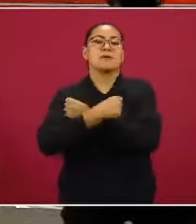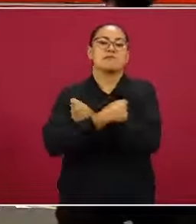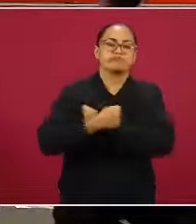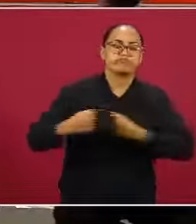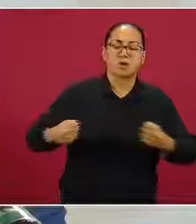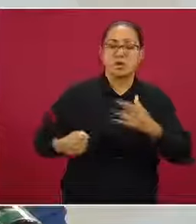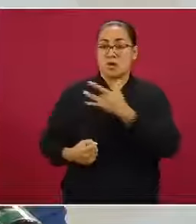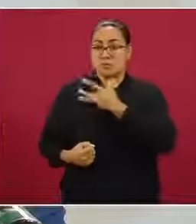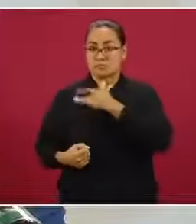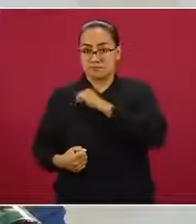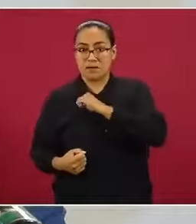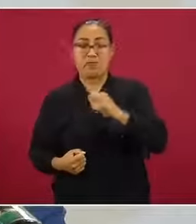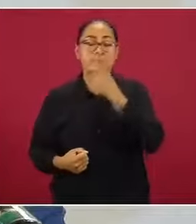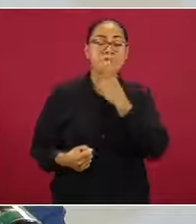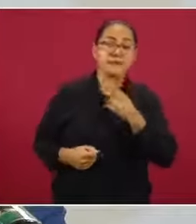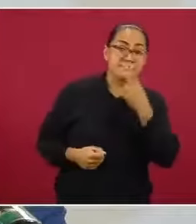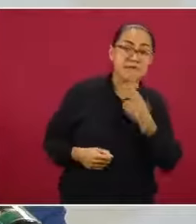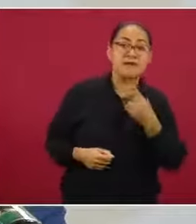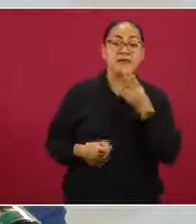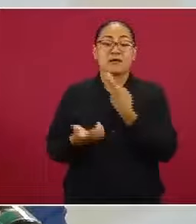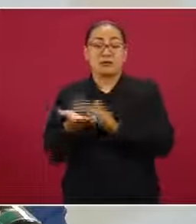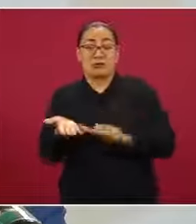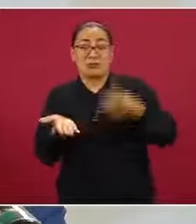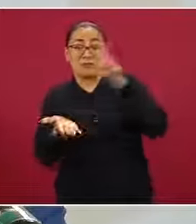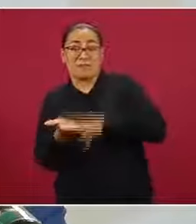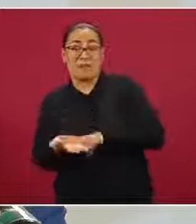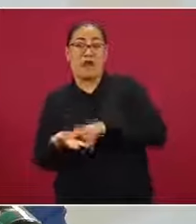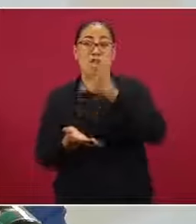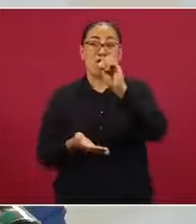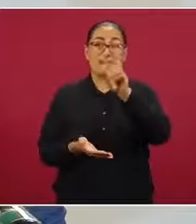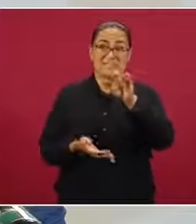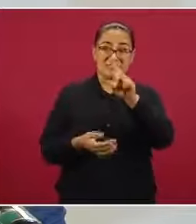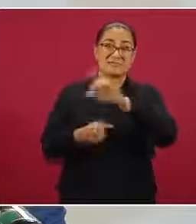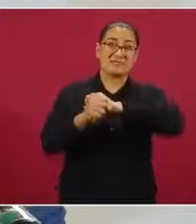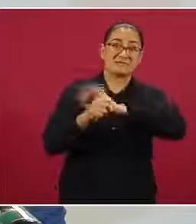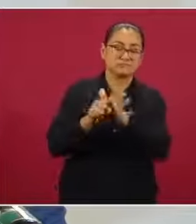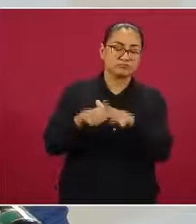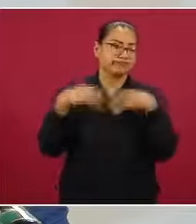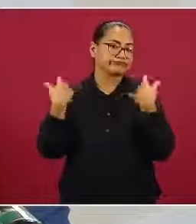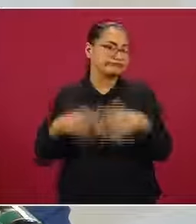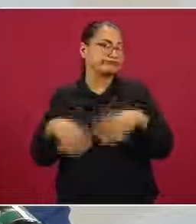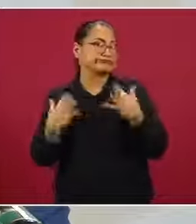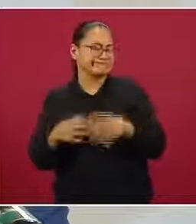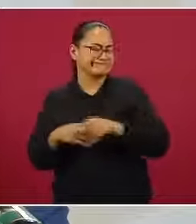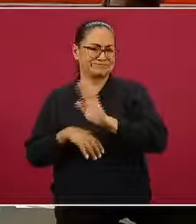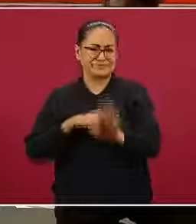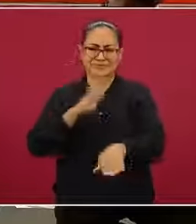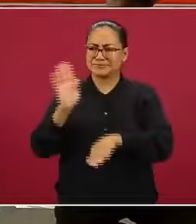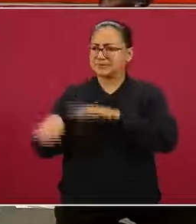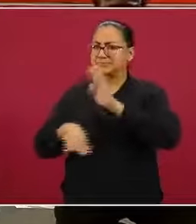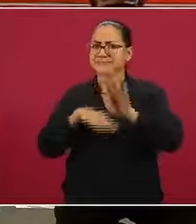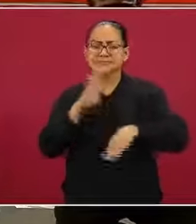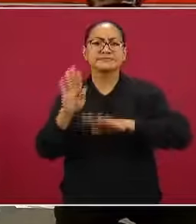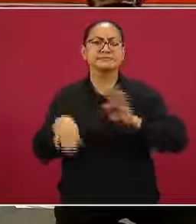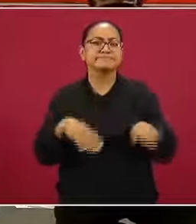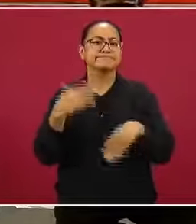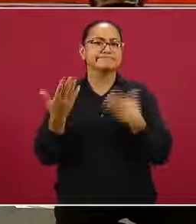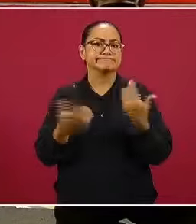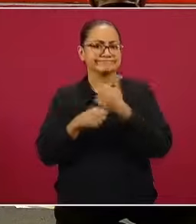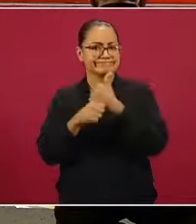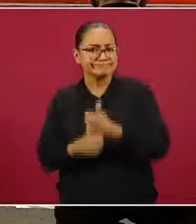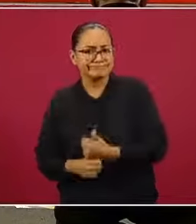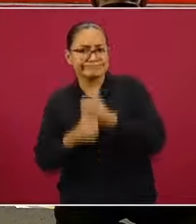para hacer aún más estragos. Tal como lo dijo hoy el doctor Tedros, estas muertes constituyen un drama suplementario porque en